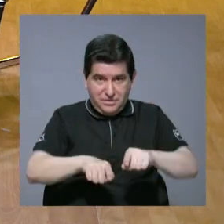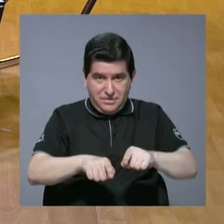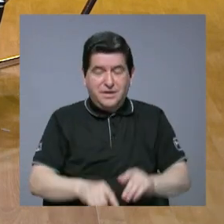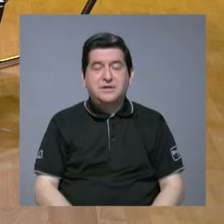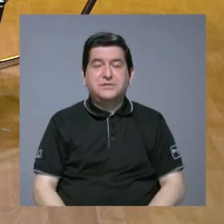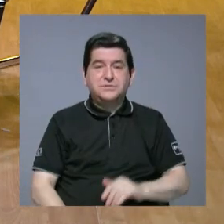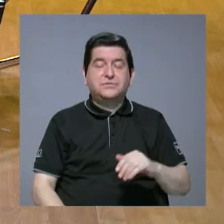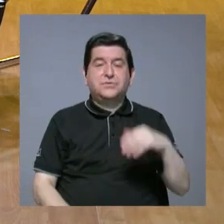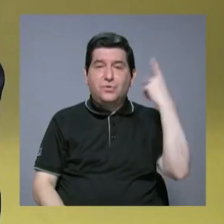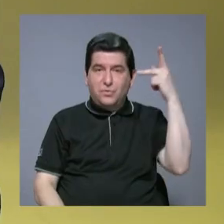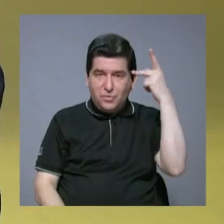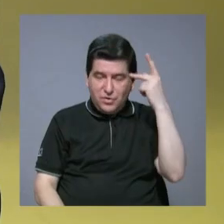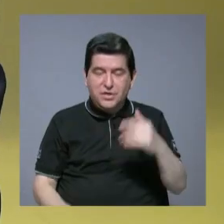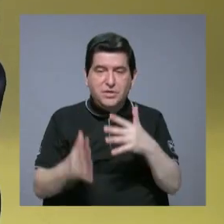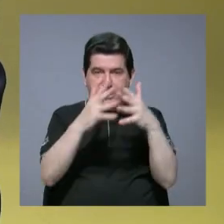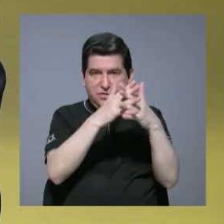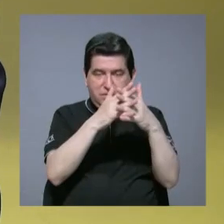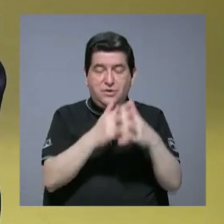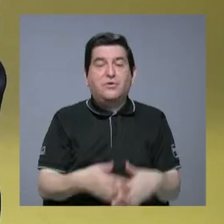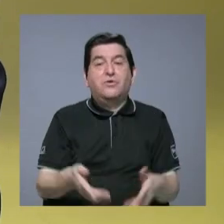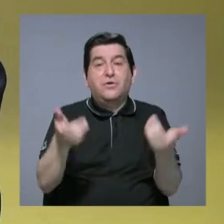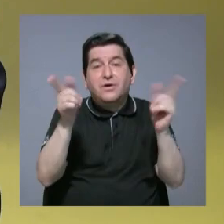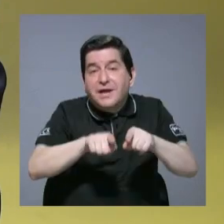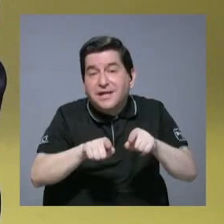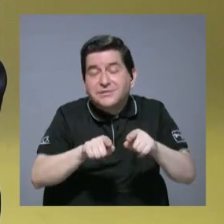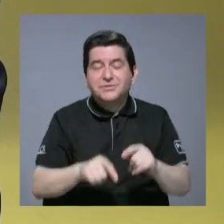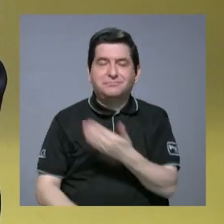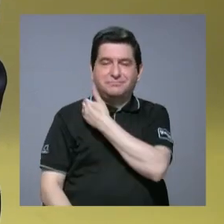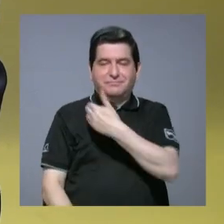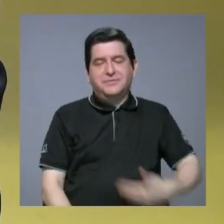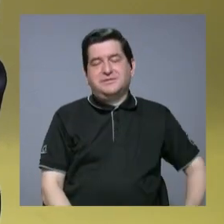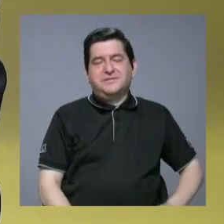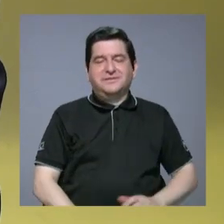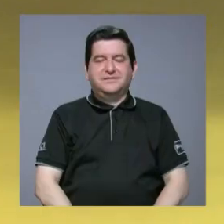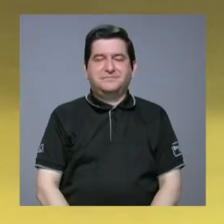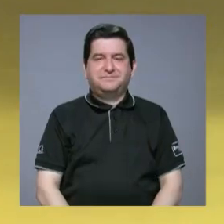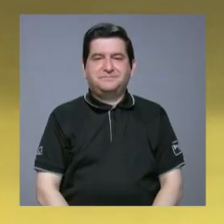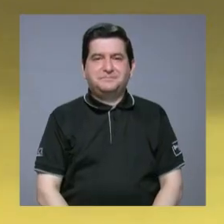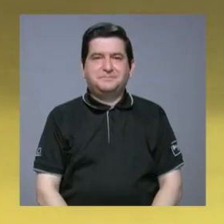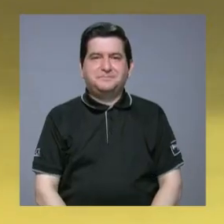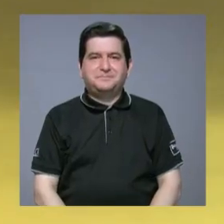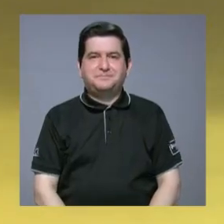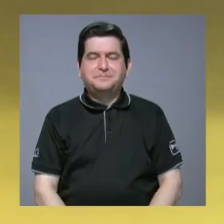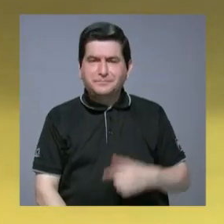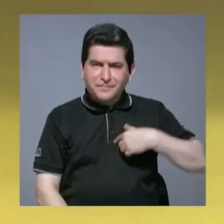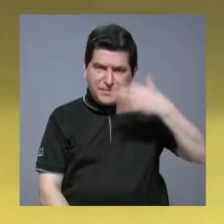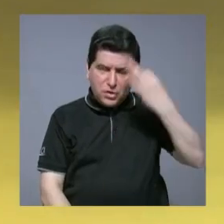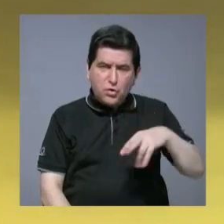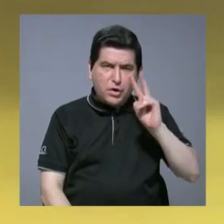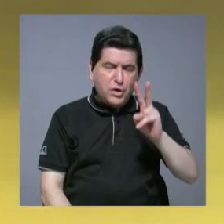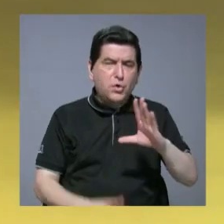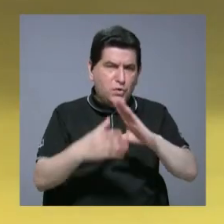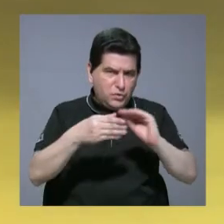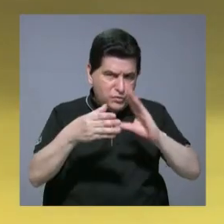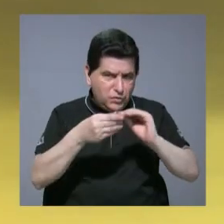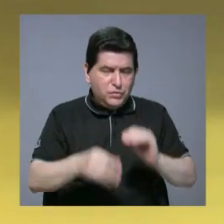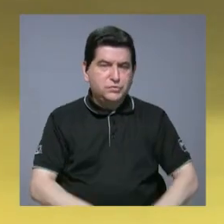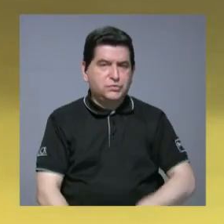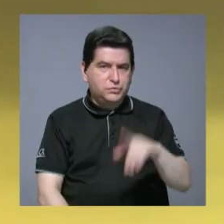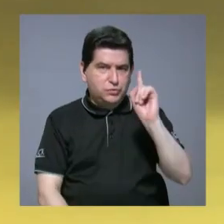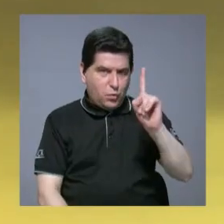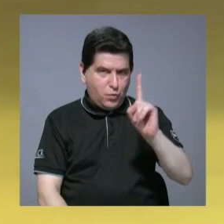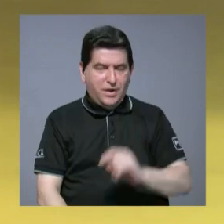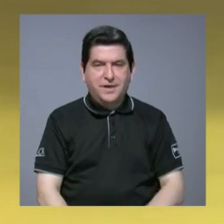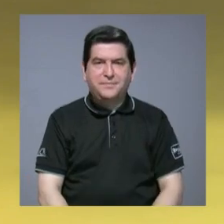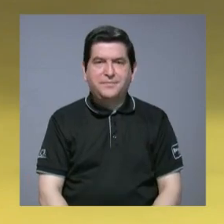cualquier régimen presidencialista, que es el presidente de la República. Ahí me parece dos observaciones. Una, en